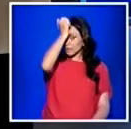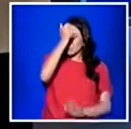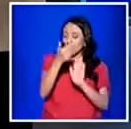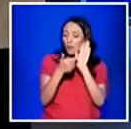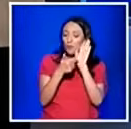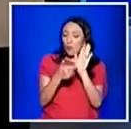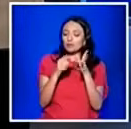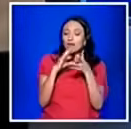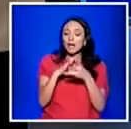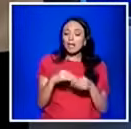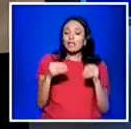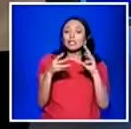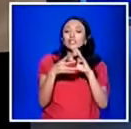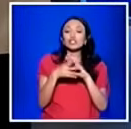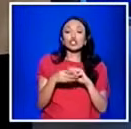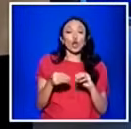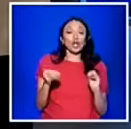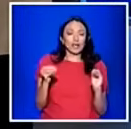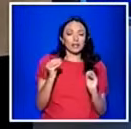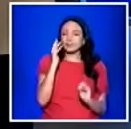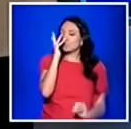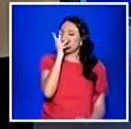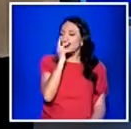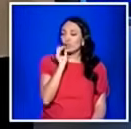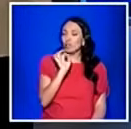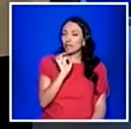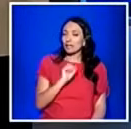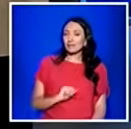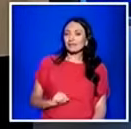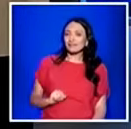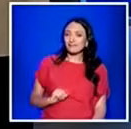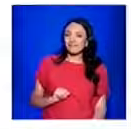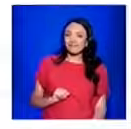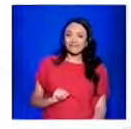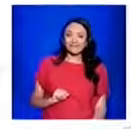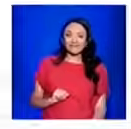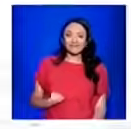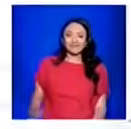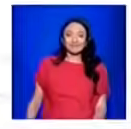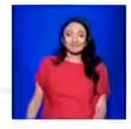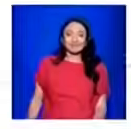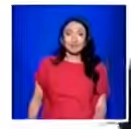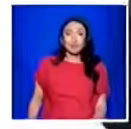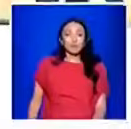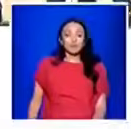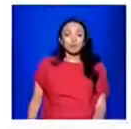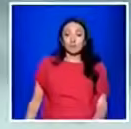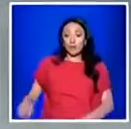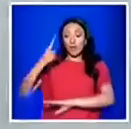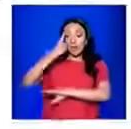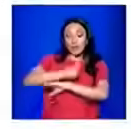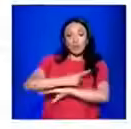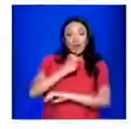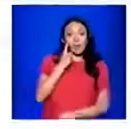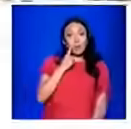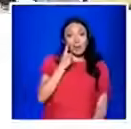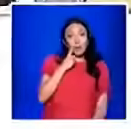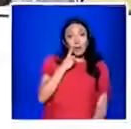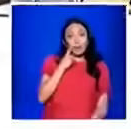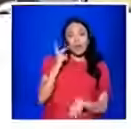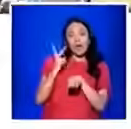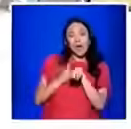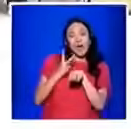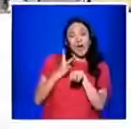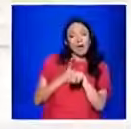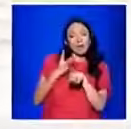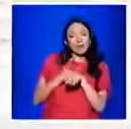historias que nos dejan un sinnúmero de reflexiones. La celebración a los padres en ocasiones se opaca